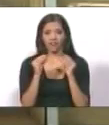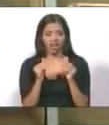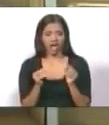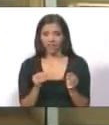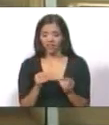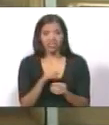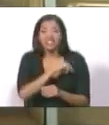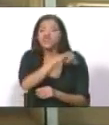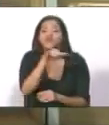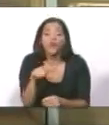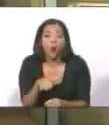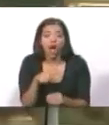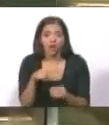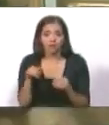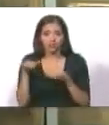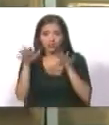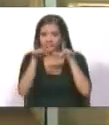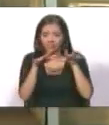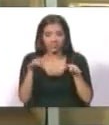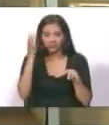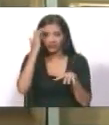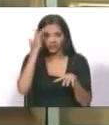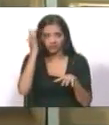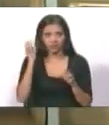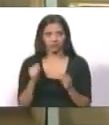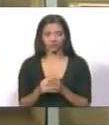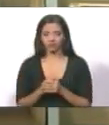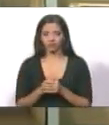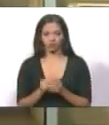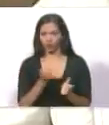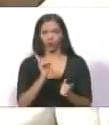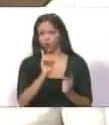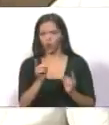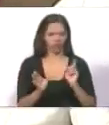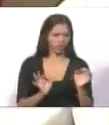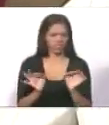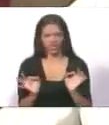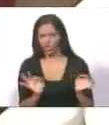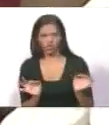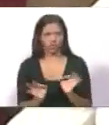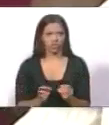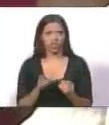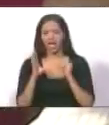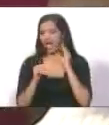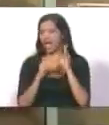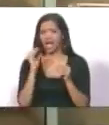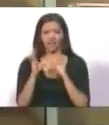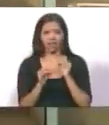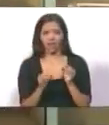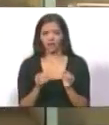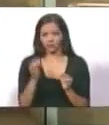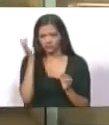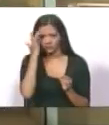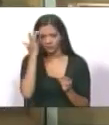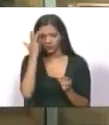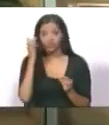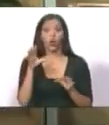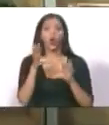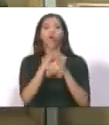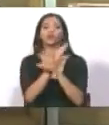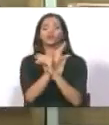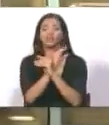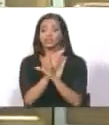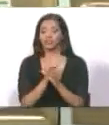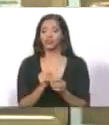María. No, sí, no, no, no, eso no funciona así, eso es de esta manera. O sea, hablaban como que estuvieran conspirando. Y cuando se les dijo